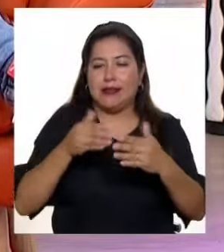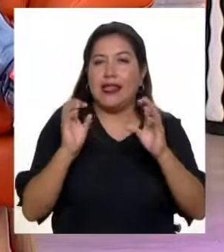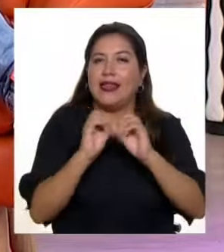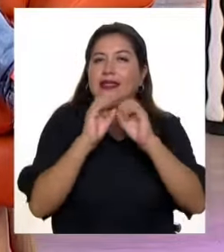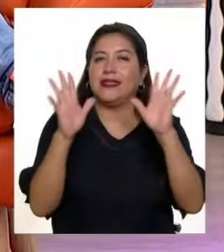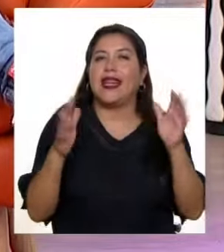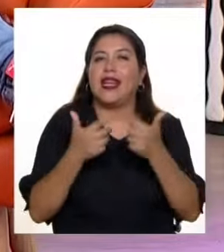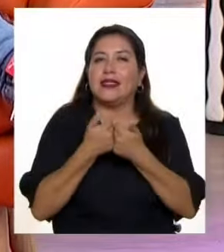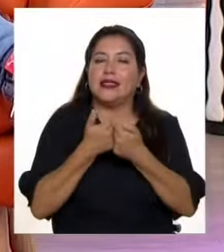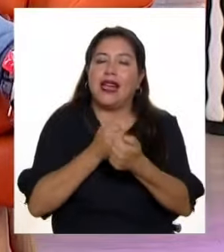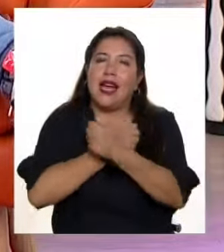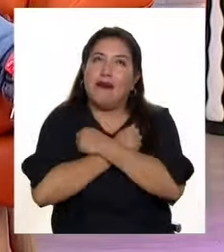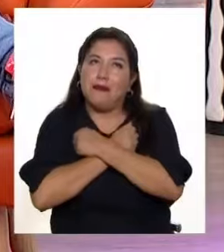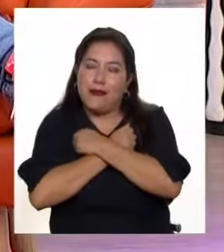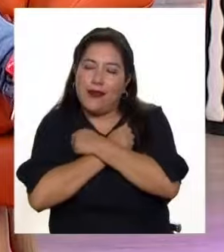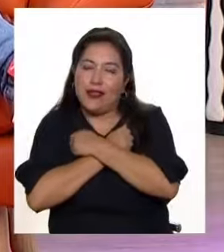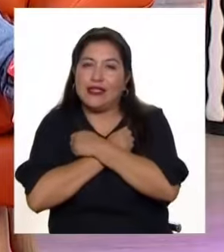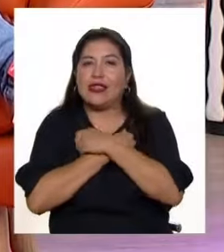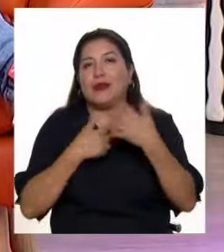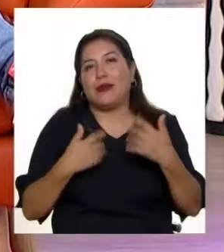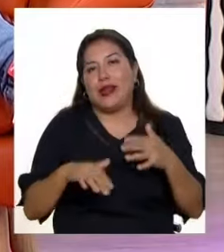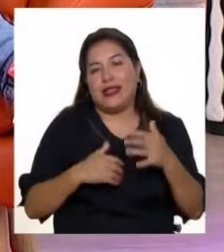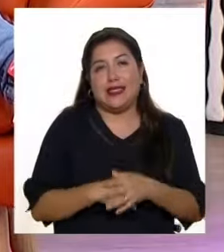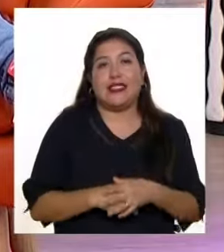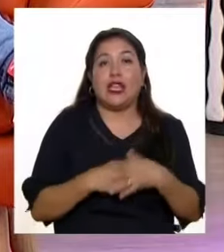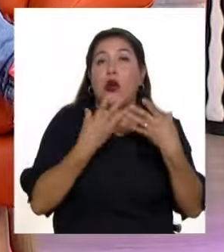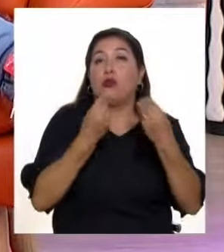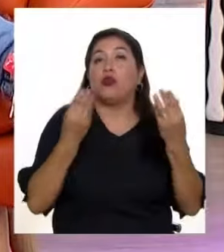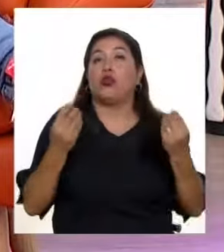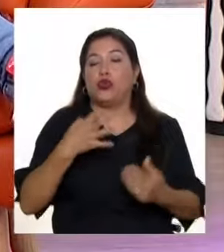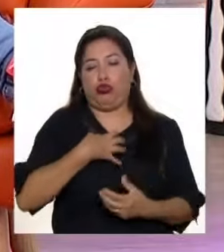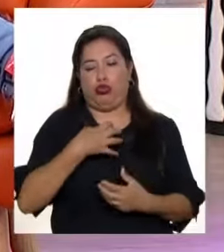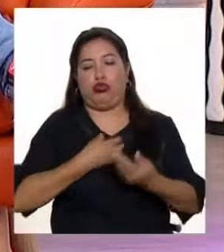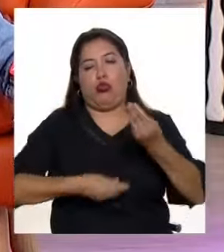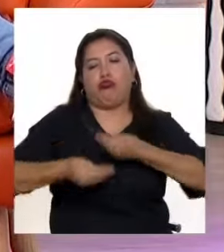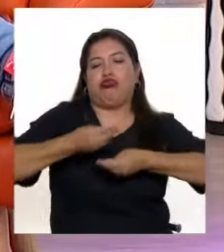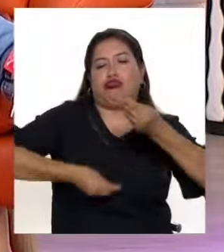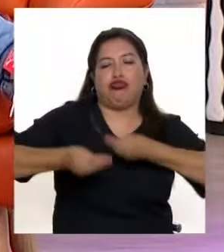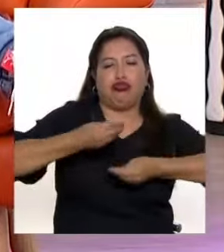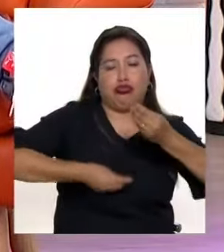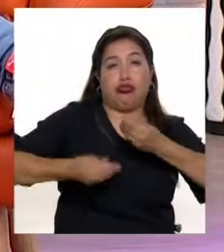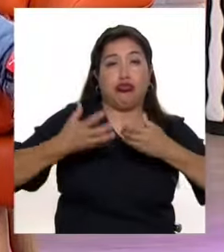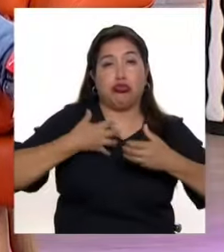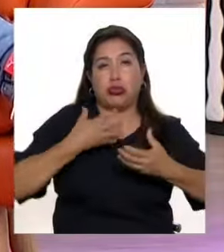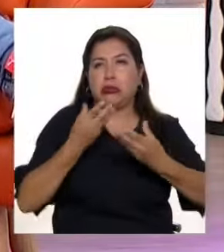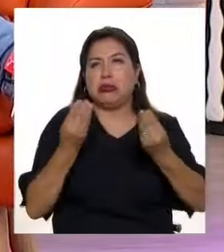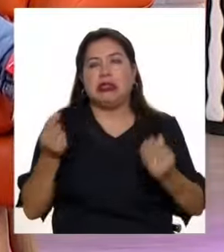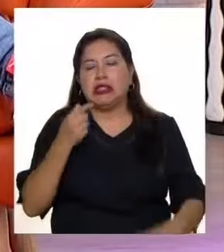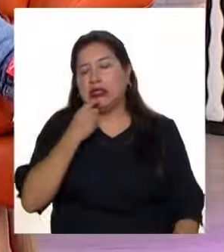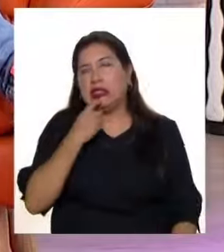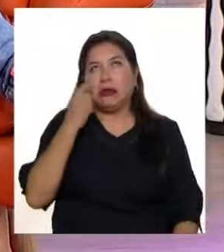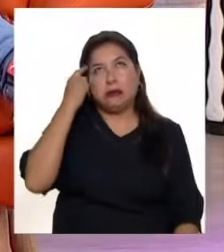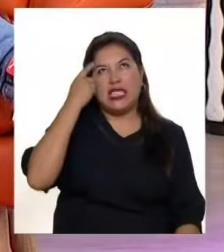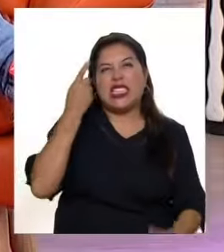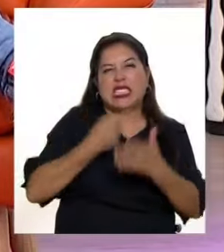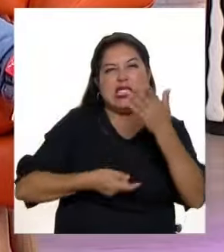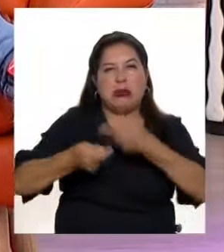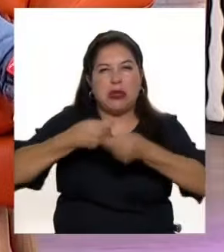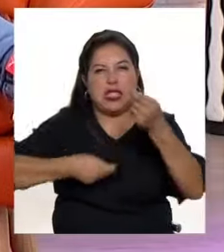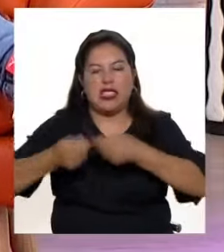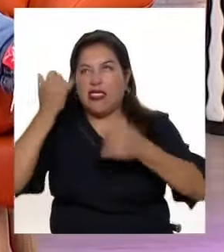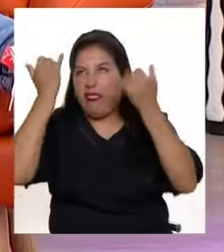Valentín, el Día del Amor y la Amistad, y muchos que tienen emprendimientos, negocios, no saben cómo hilar, no tienen estas ideas creativas